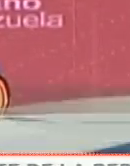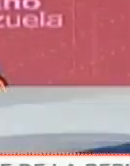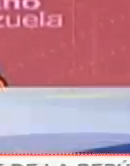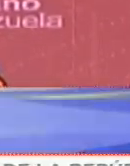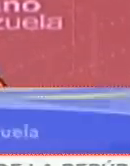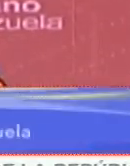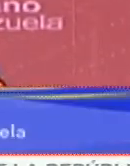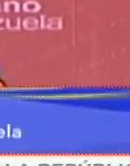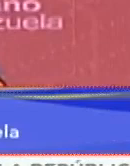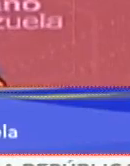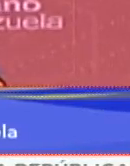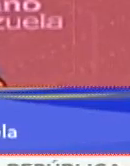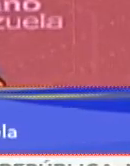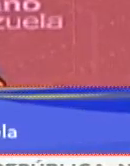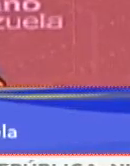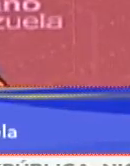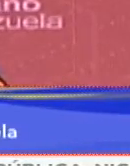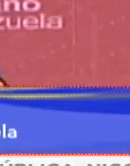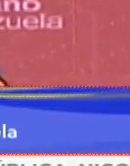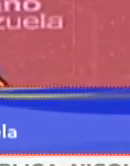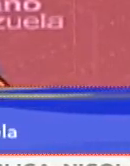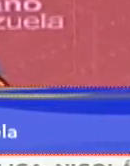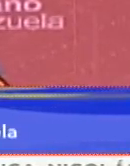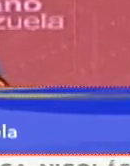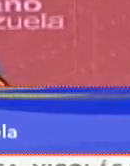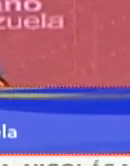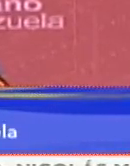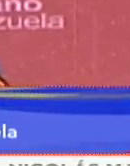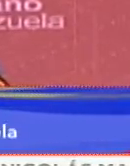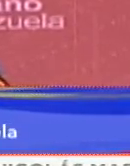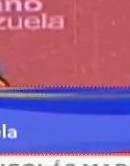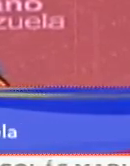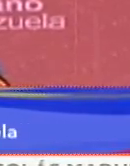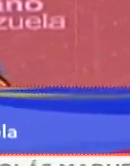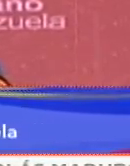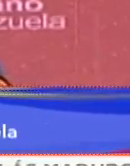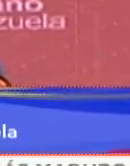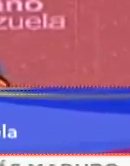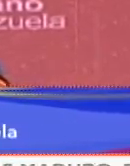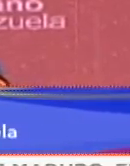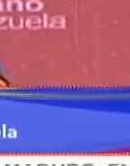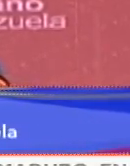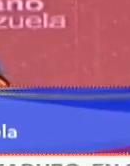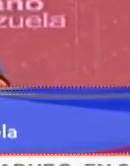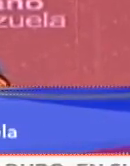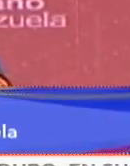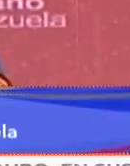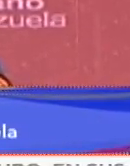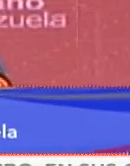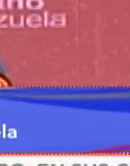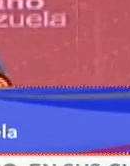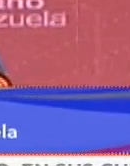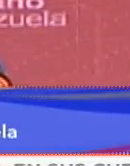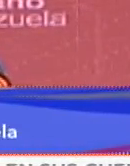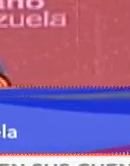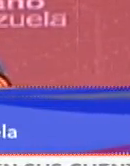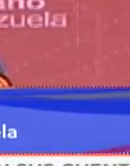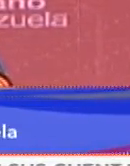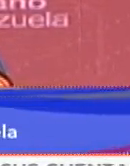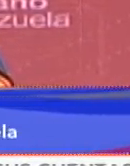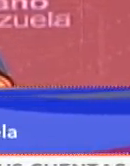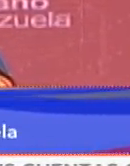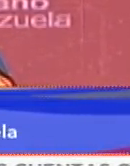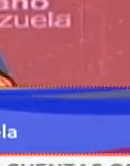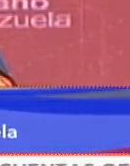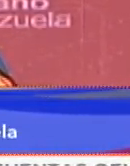el futuro de nosotros como jóvenes, pero también por el futuro de las nuevas generaciones. Gracias por tanta